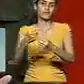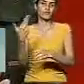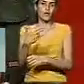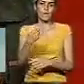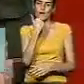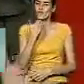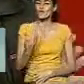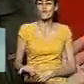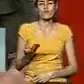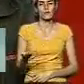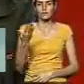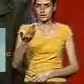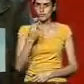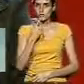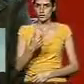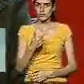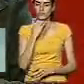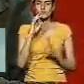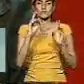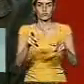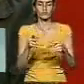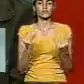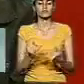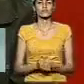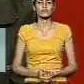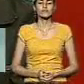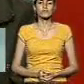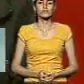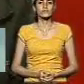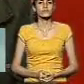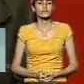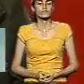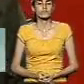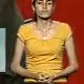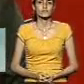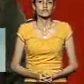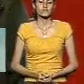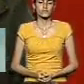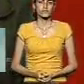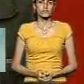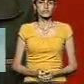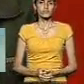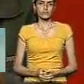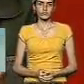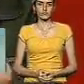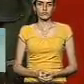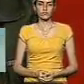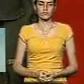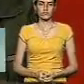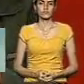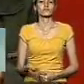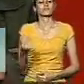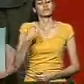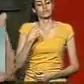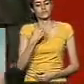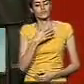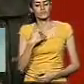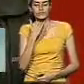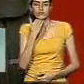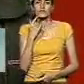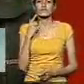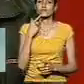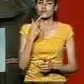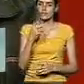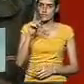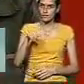bien importante. Ahora fíjate la cosa, fíjate este elemento, que es el carácter pedagógico. Y yo quiero insistir